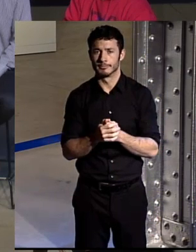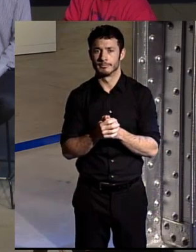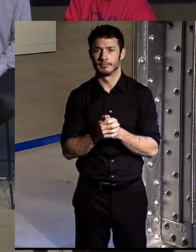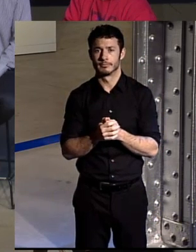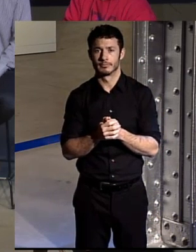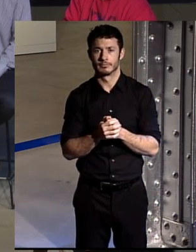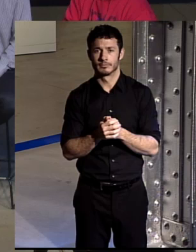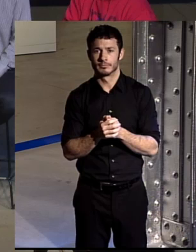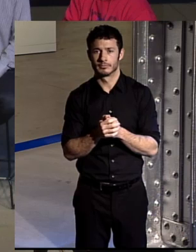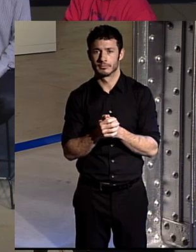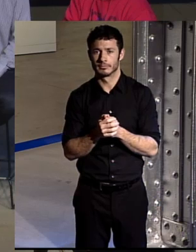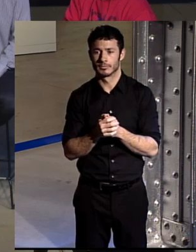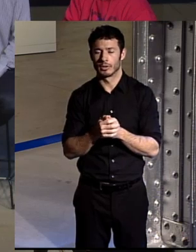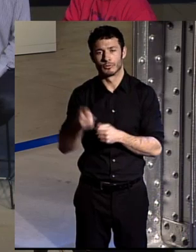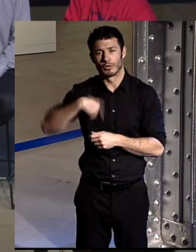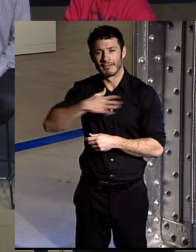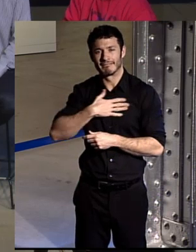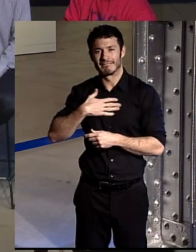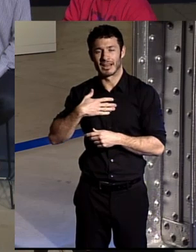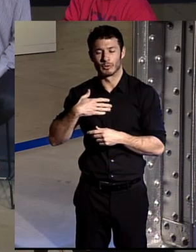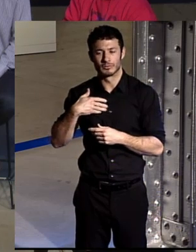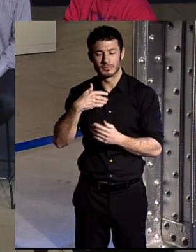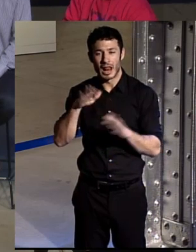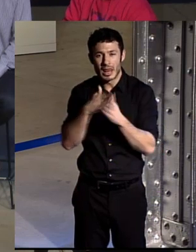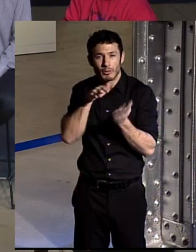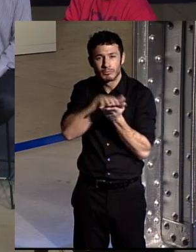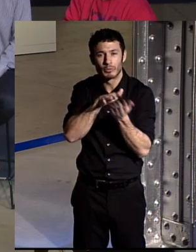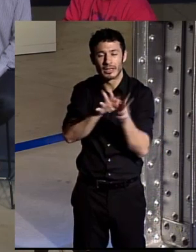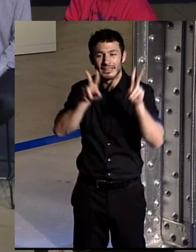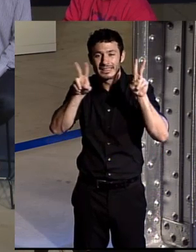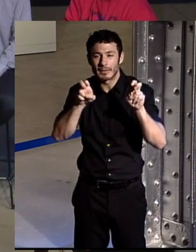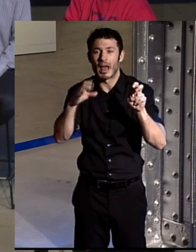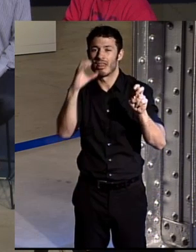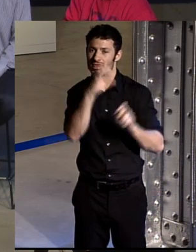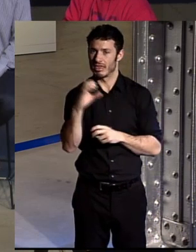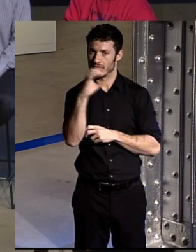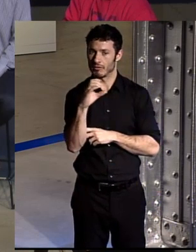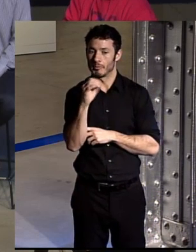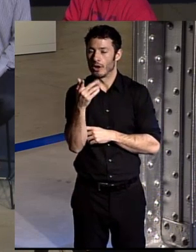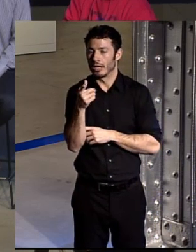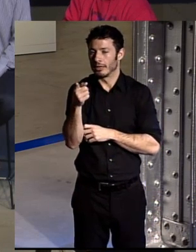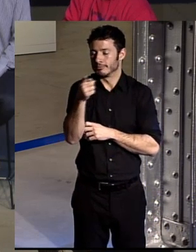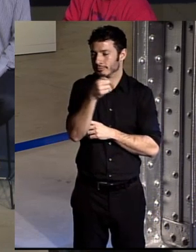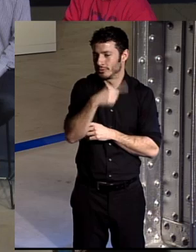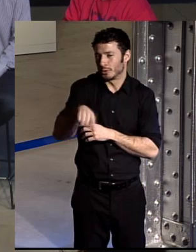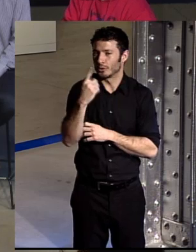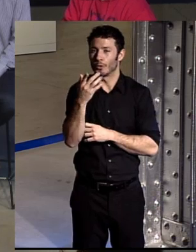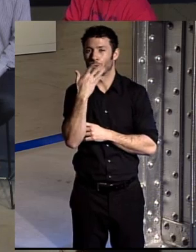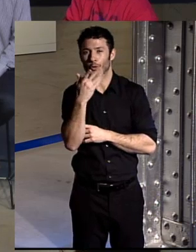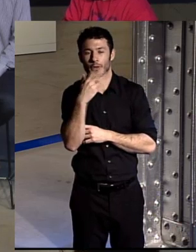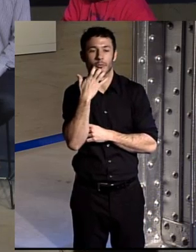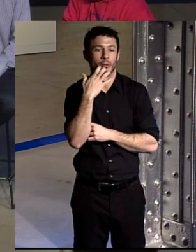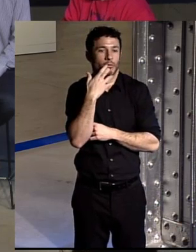que tenemos la intención de publicar libros sobre temas científicos que nos atañen a todos, temas que salen en la conversación, la comida con